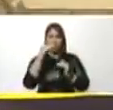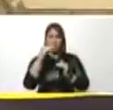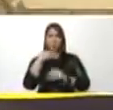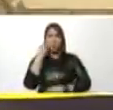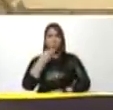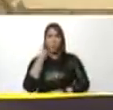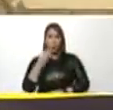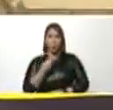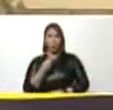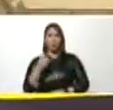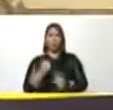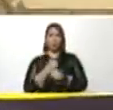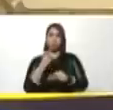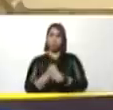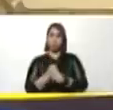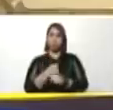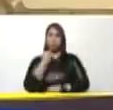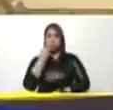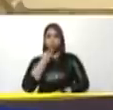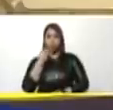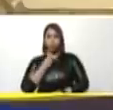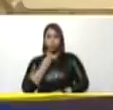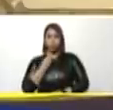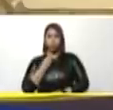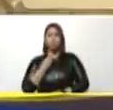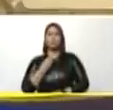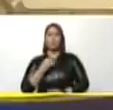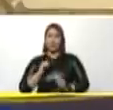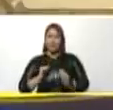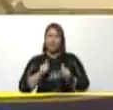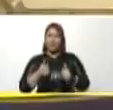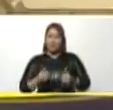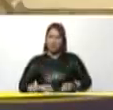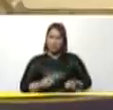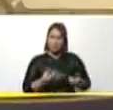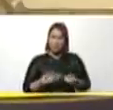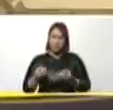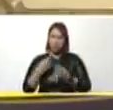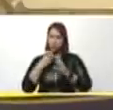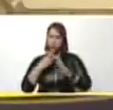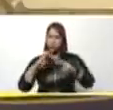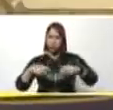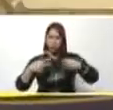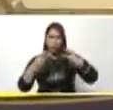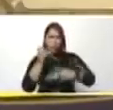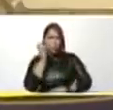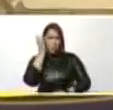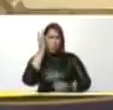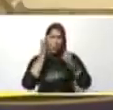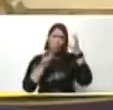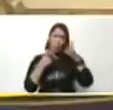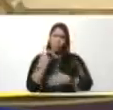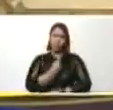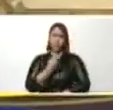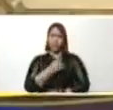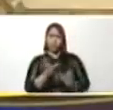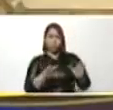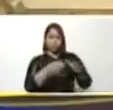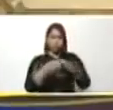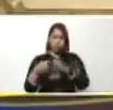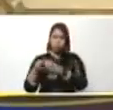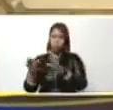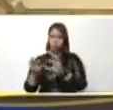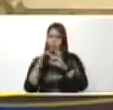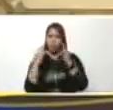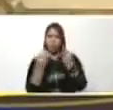misión Chamba Juvenil comience a aportar resultados, nuevos emprendimientos individuales, colectivos,